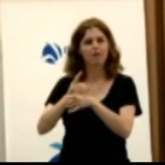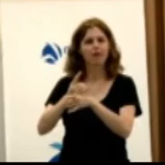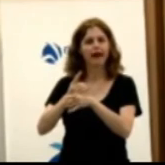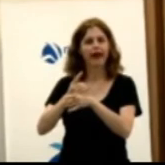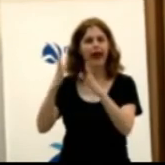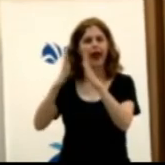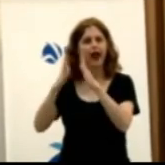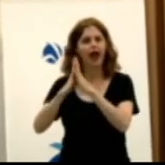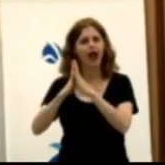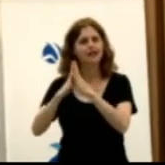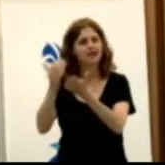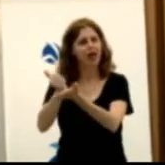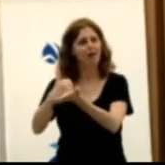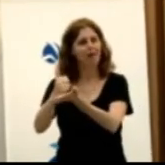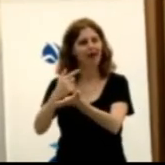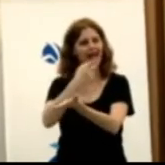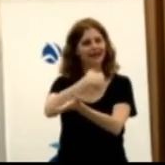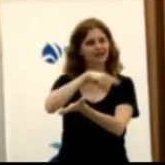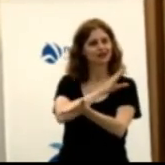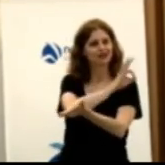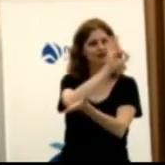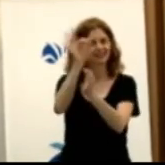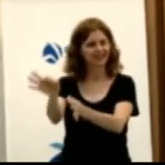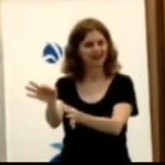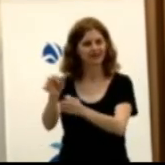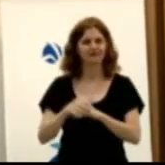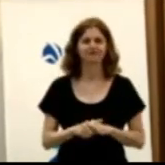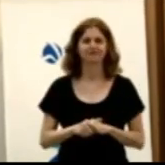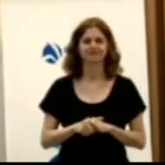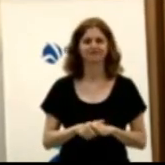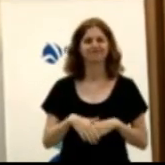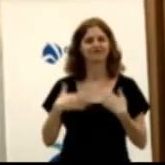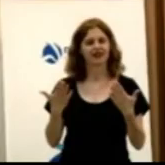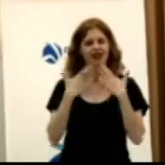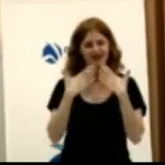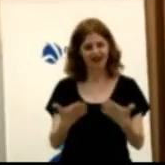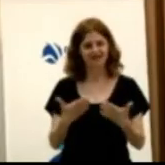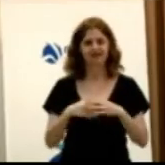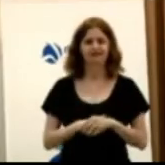nuestras casas. Bueno, muchas gracias.